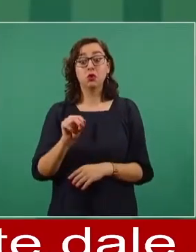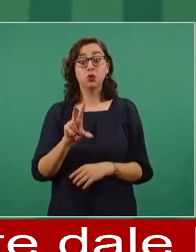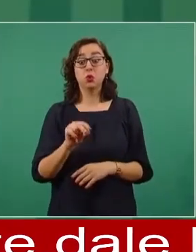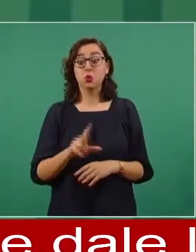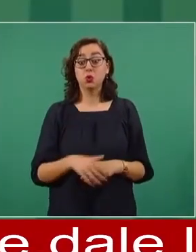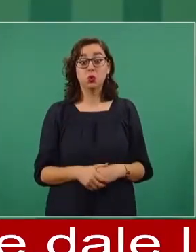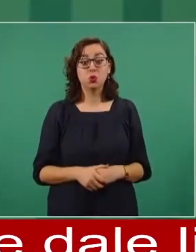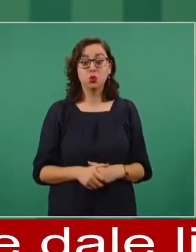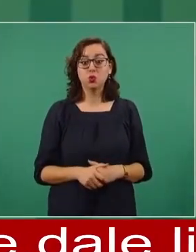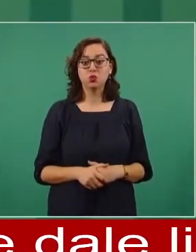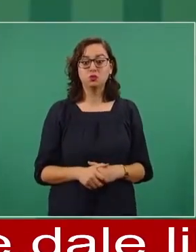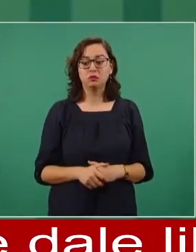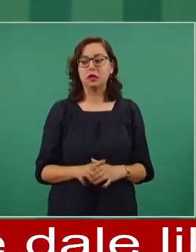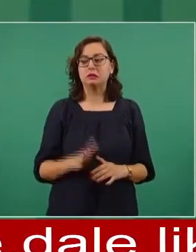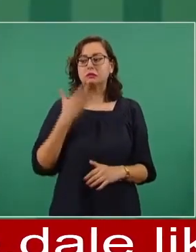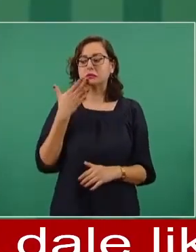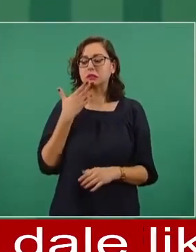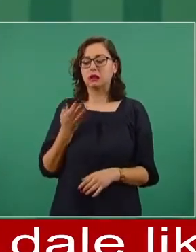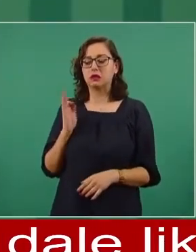no, déjamelo 50,